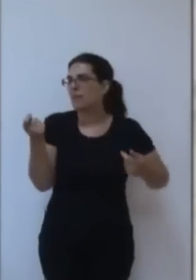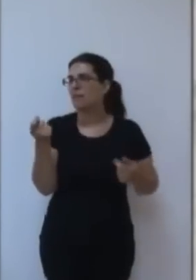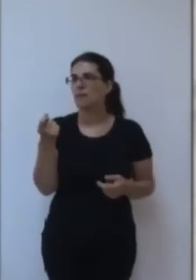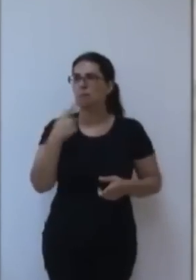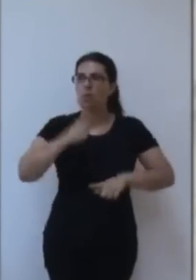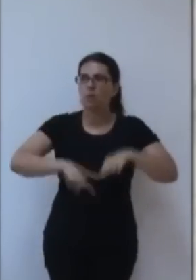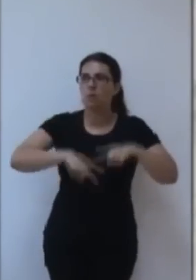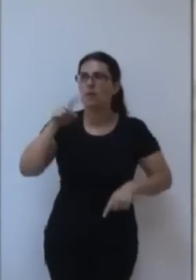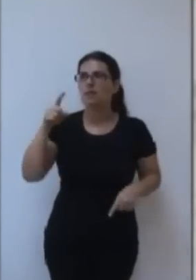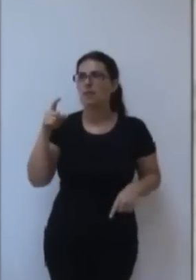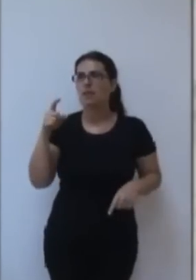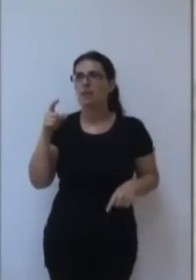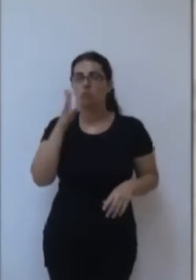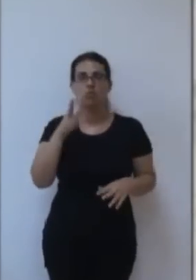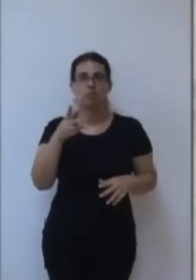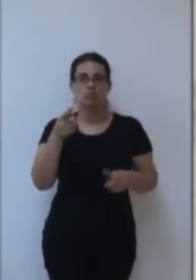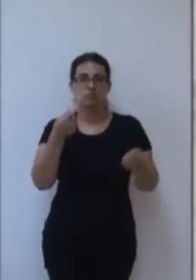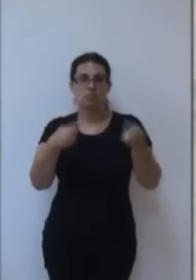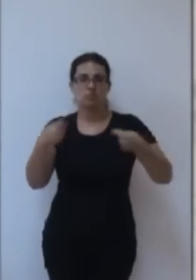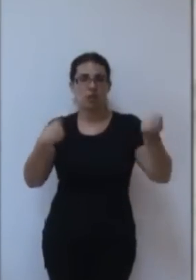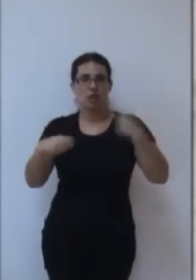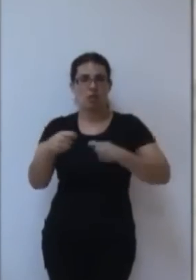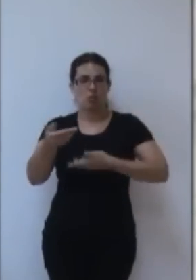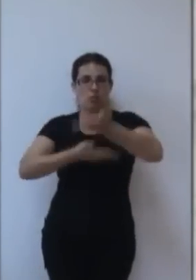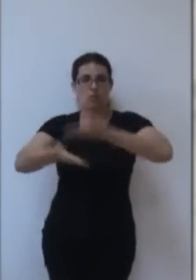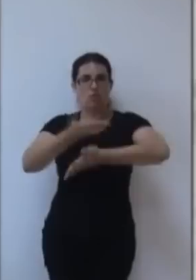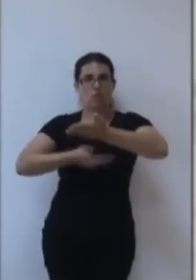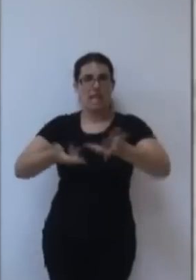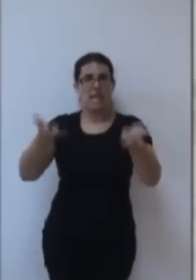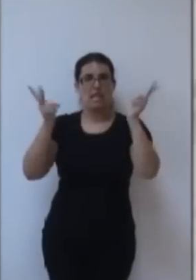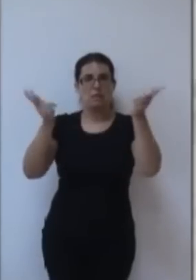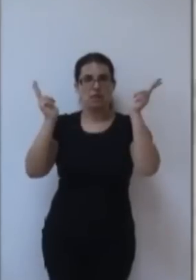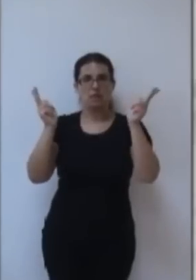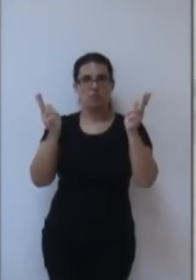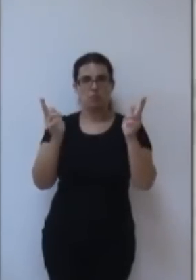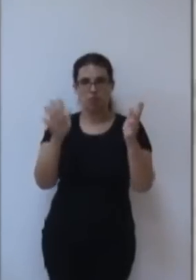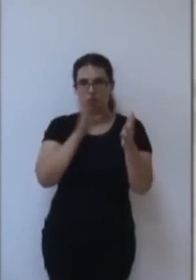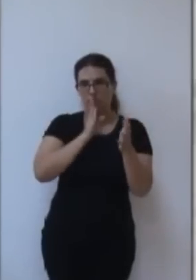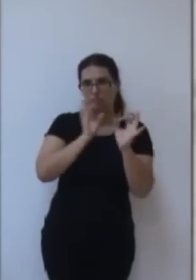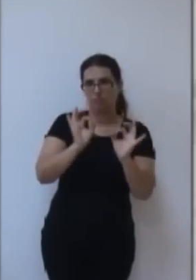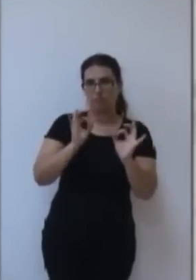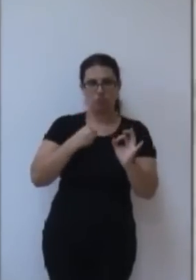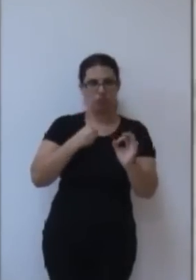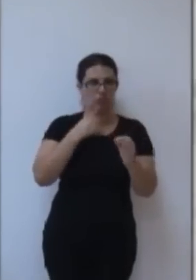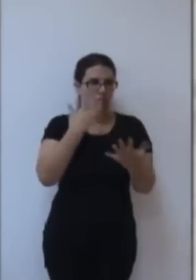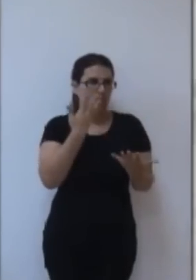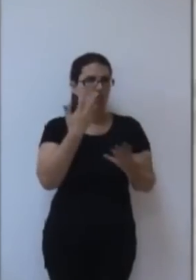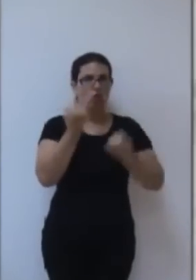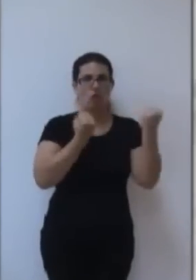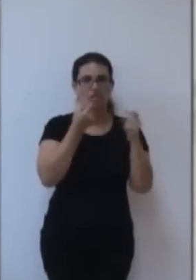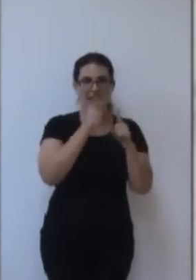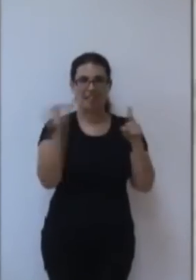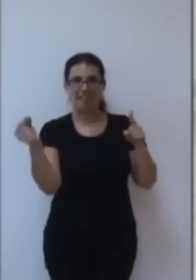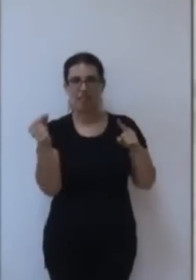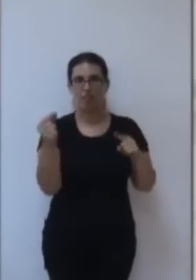en base al libre mercado, que está muy bien, pero igual que no se puede vender un coche con aristas cortantes, pues no